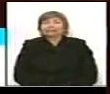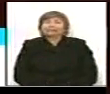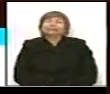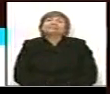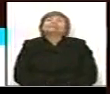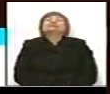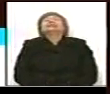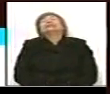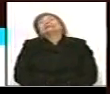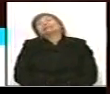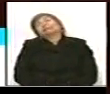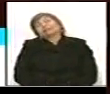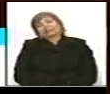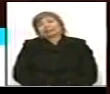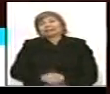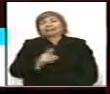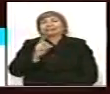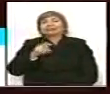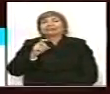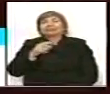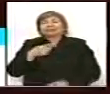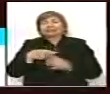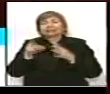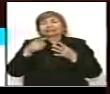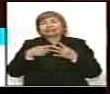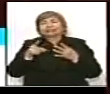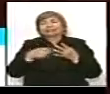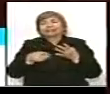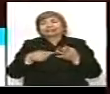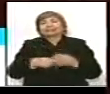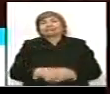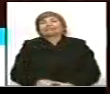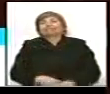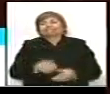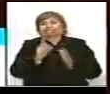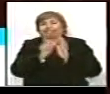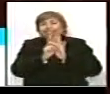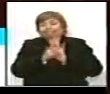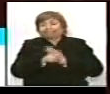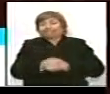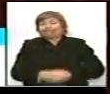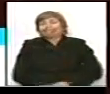¿Qué necesitas disfrutar? Etcétera, etcétera. ¿Ya? Unos minutos.